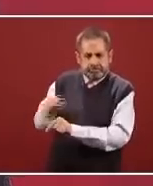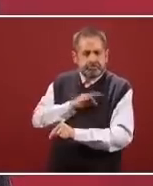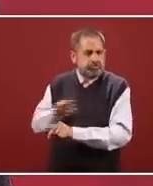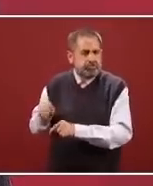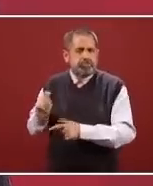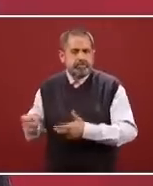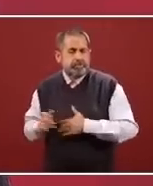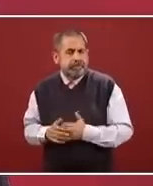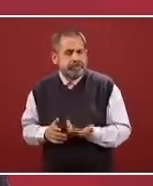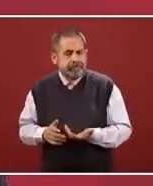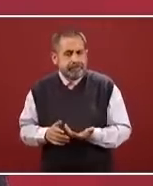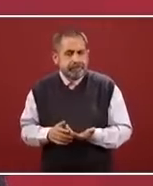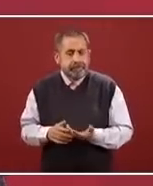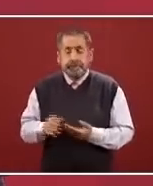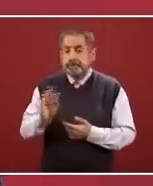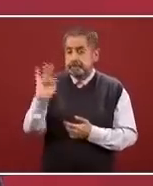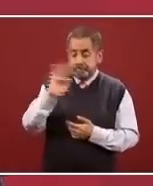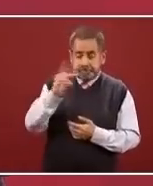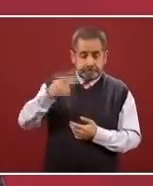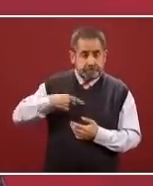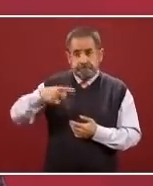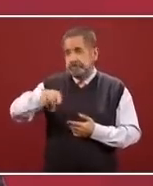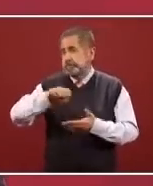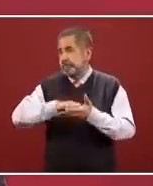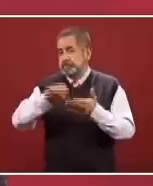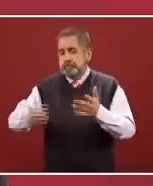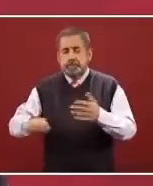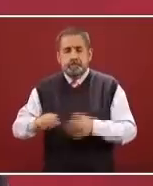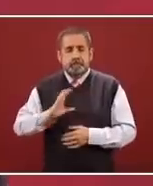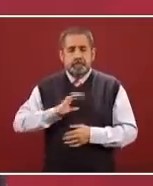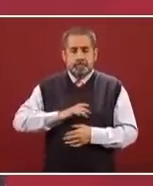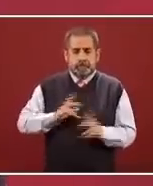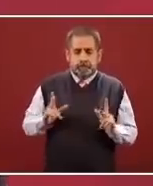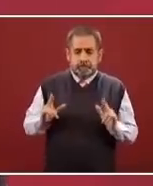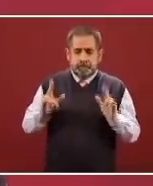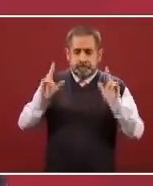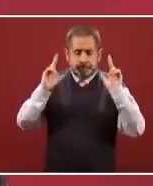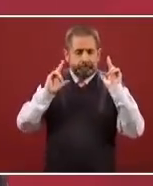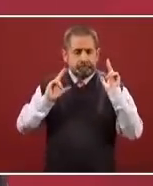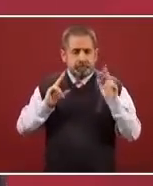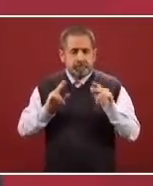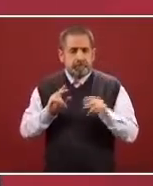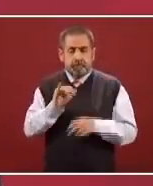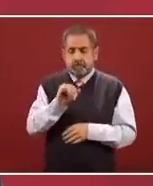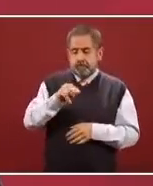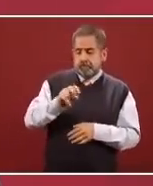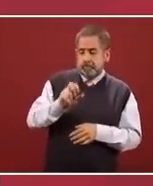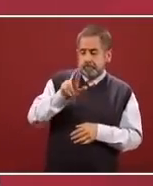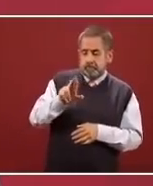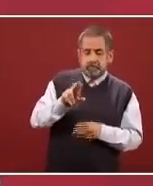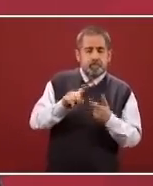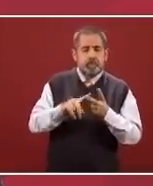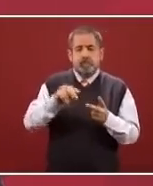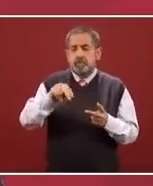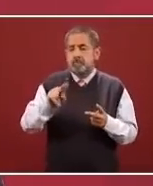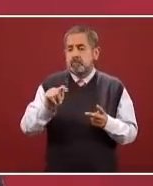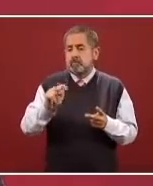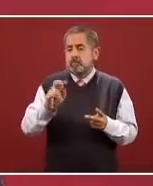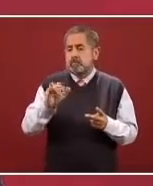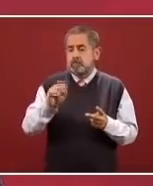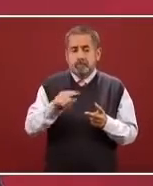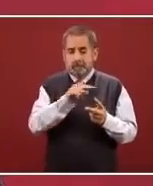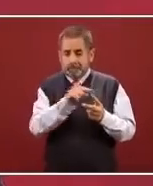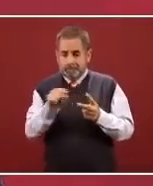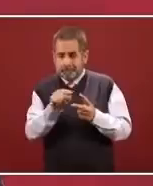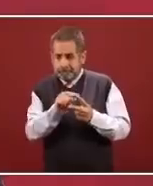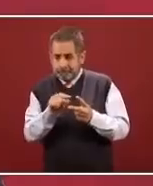proponiendo es que los pacientes, por ejemplo, de cáncer que se encuentren en el INER o en nutrición y